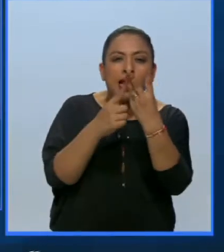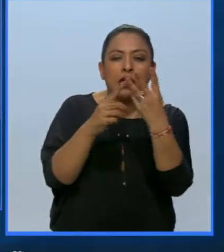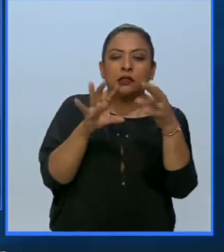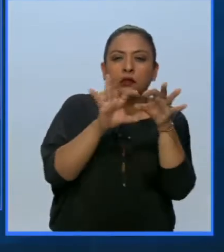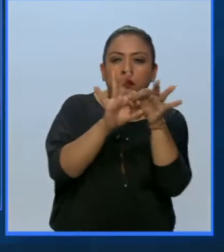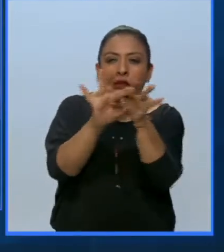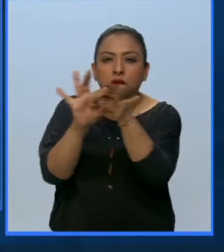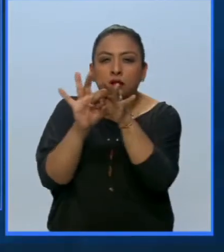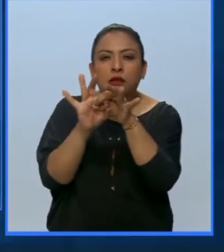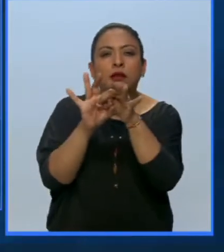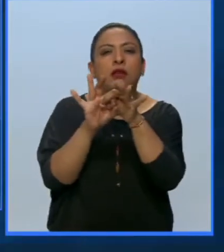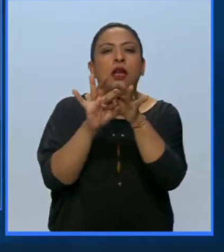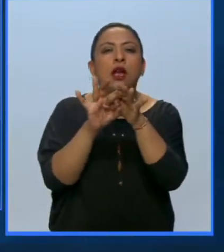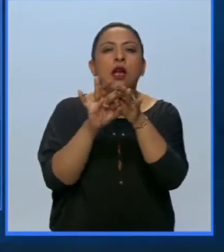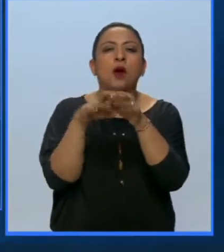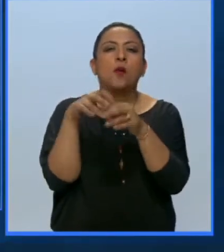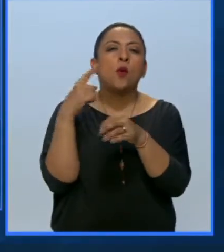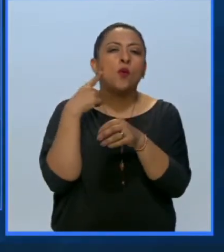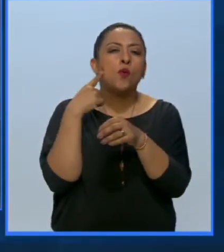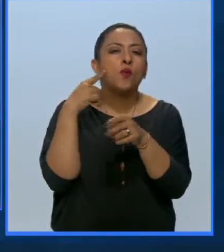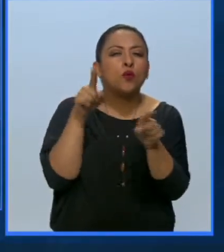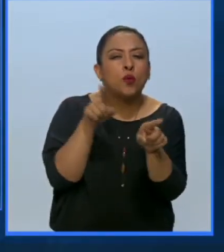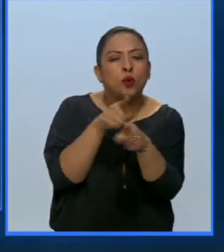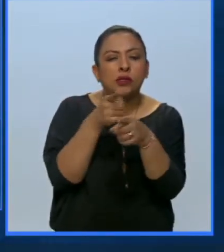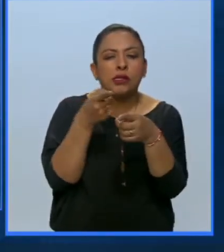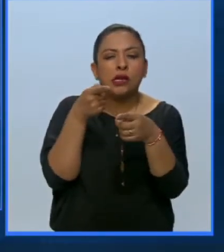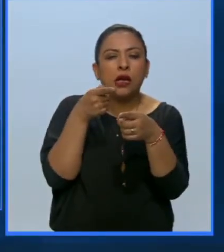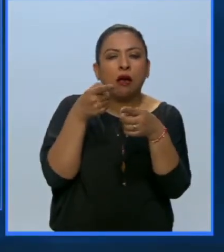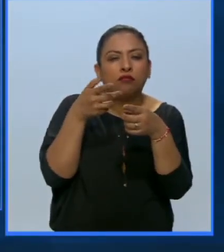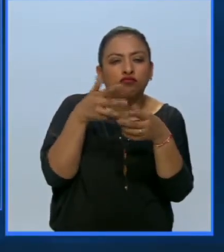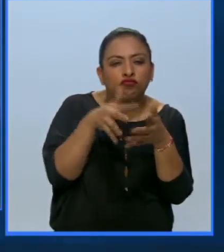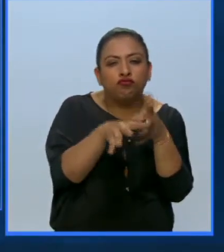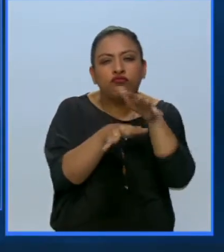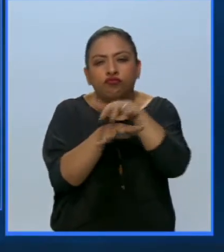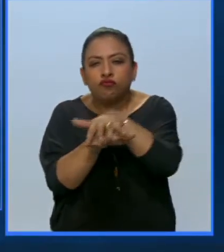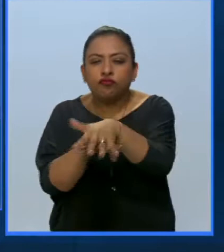de la polifonía en sí, cómo se va entrelazando, la